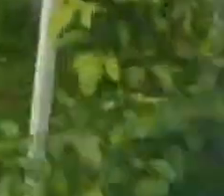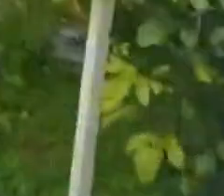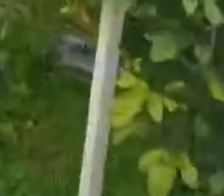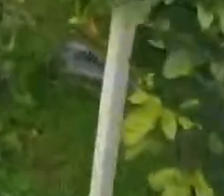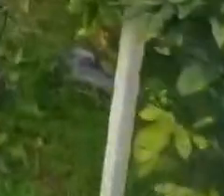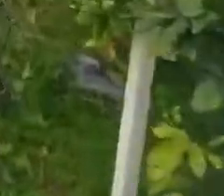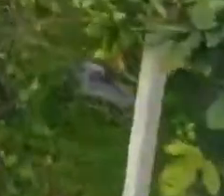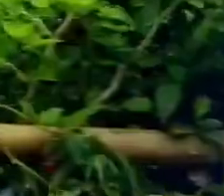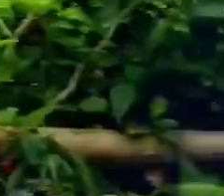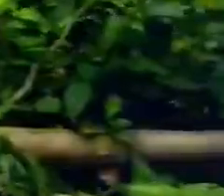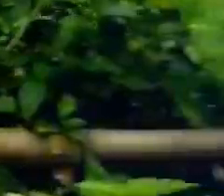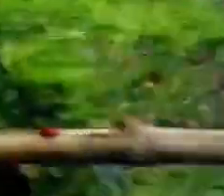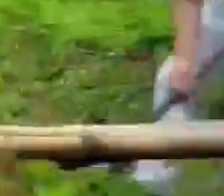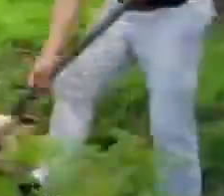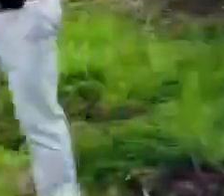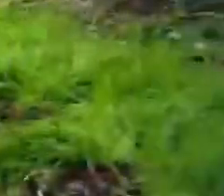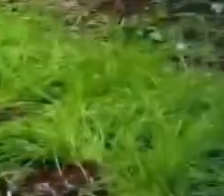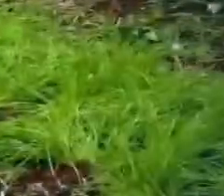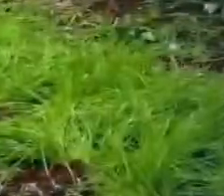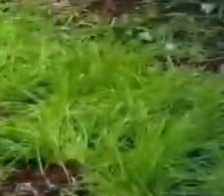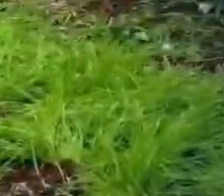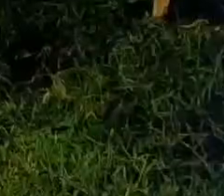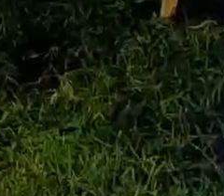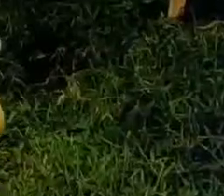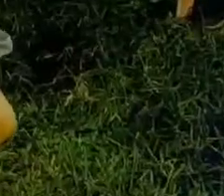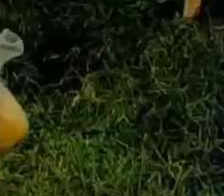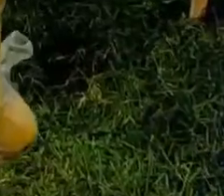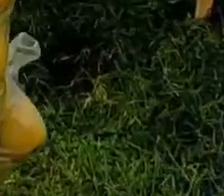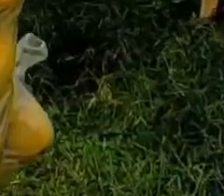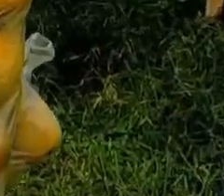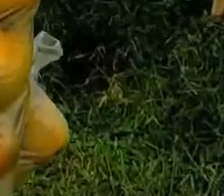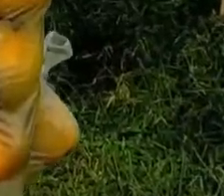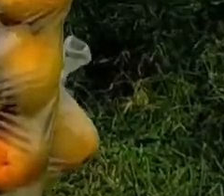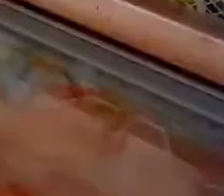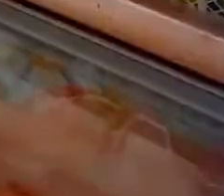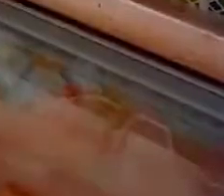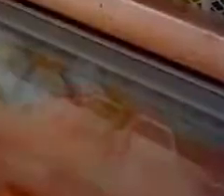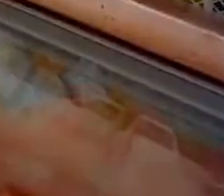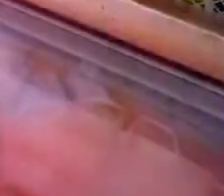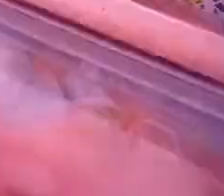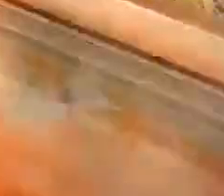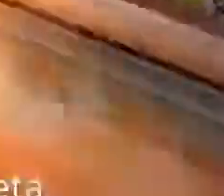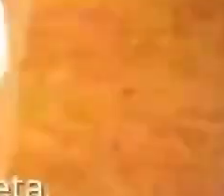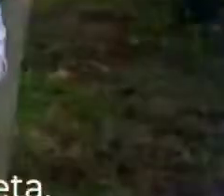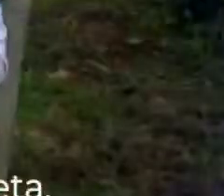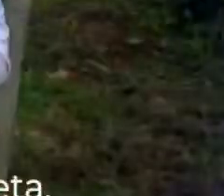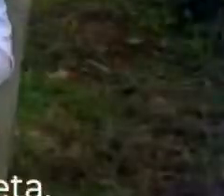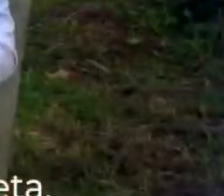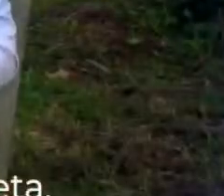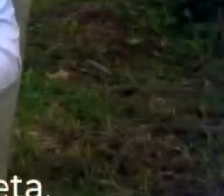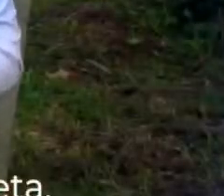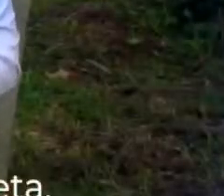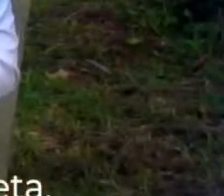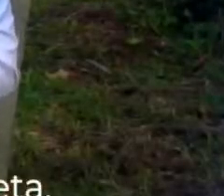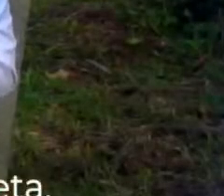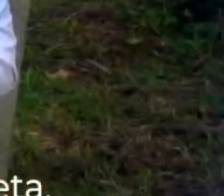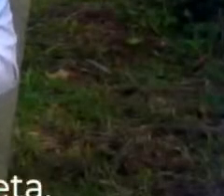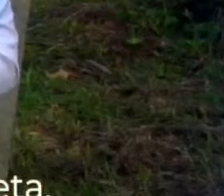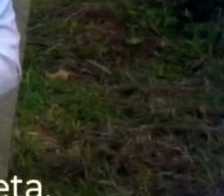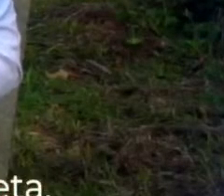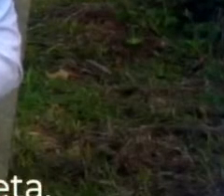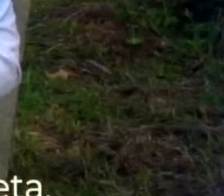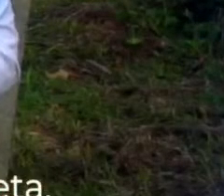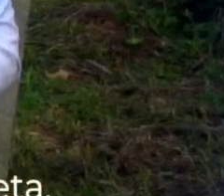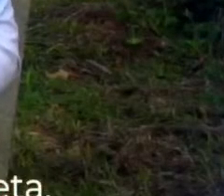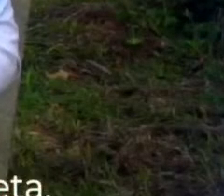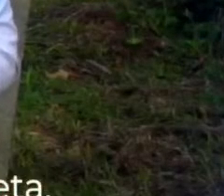agrícola colombiana, labrada por familias devotas a su tierra que se unen para impulsar el campo. Junto con la red de abastecimiento del